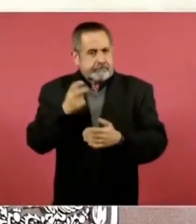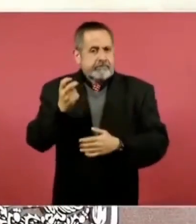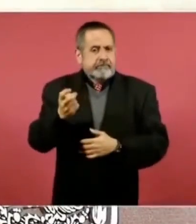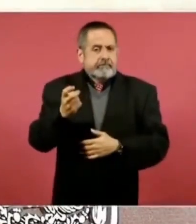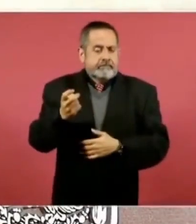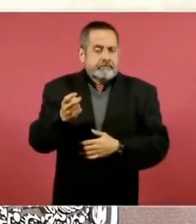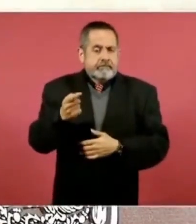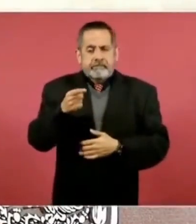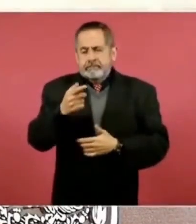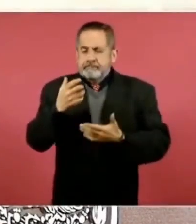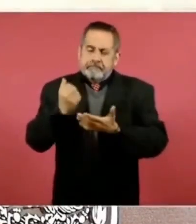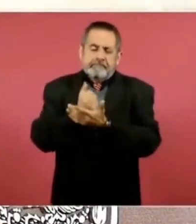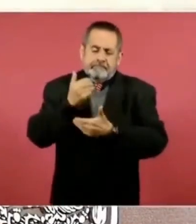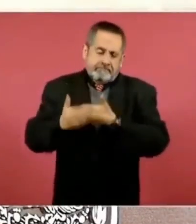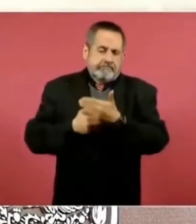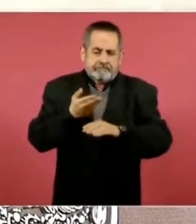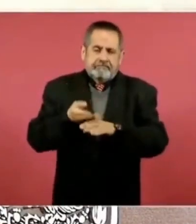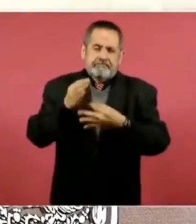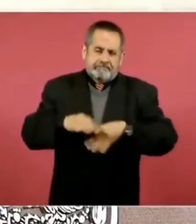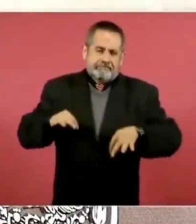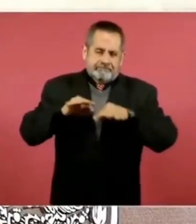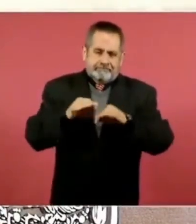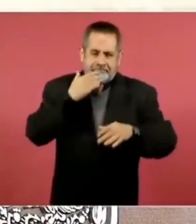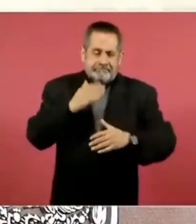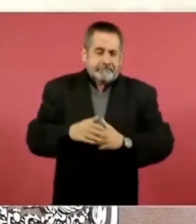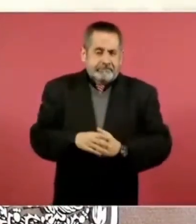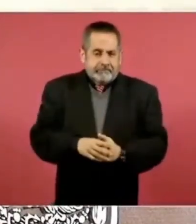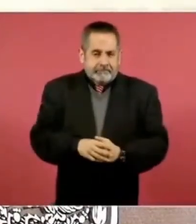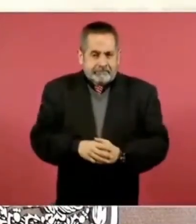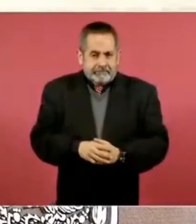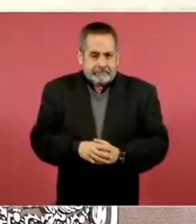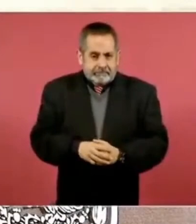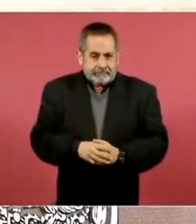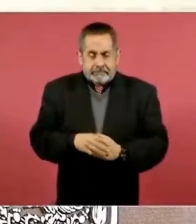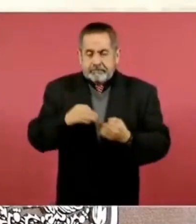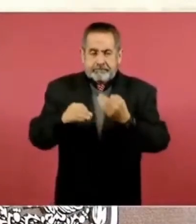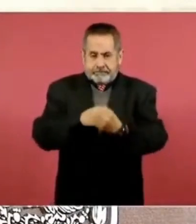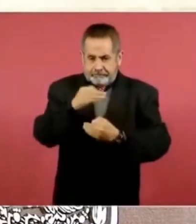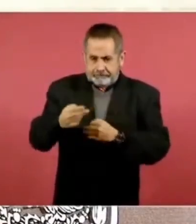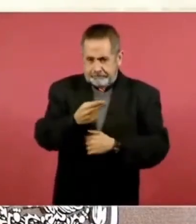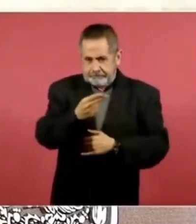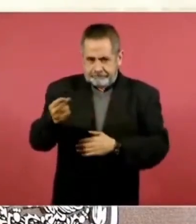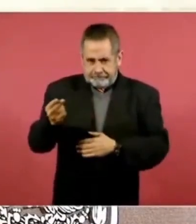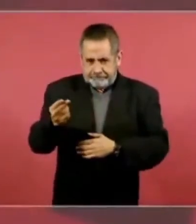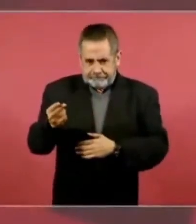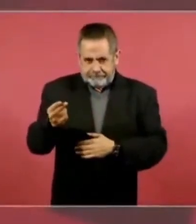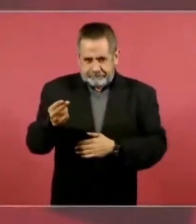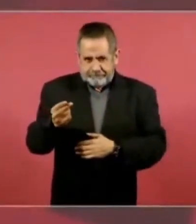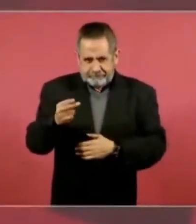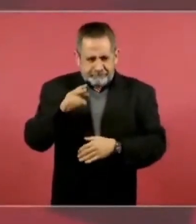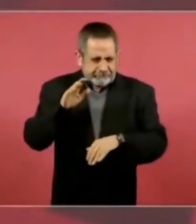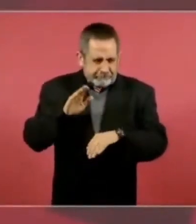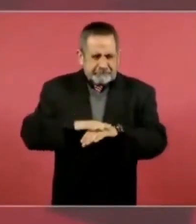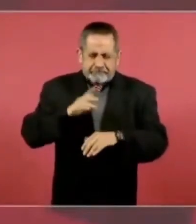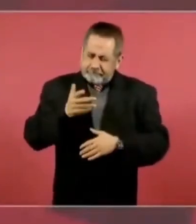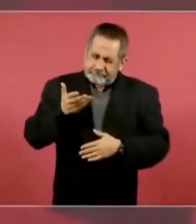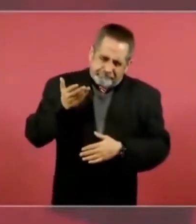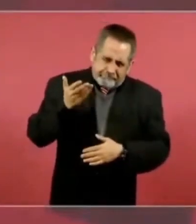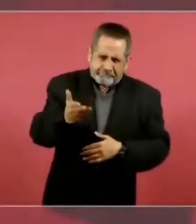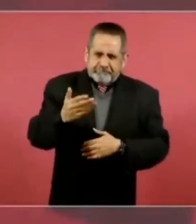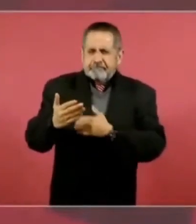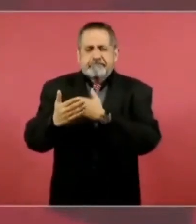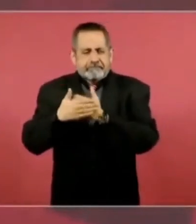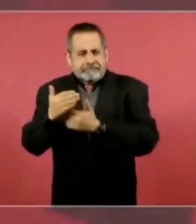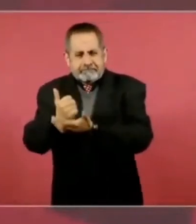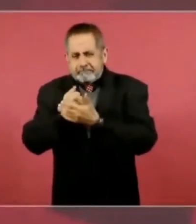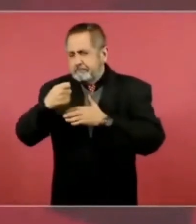un logro muy, muy importante. Y a todos ustedes, lo que más les pedimos es que nos ayuden